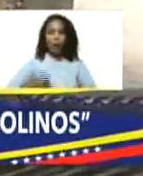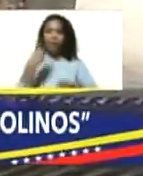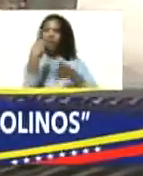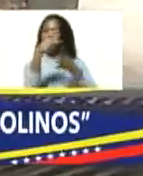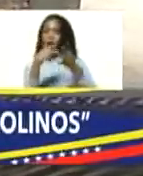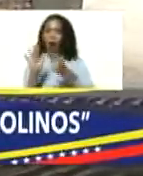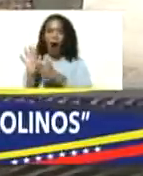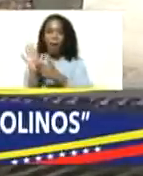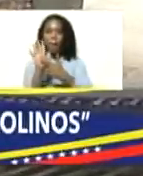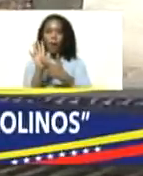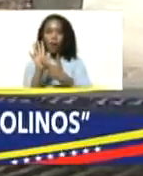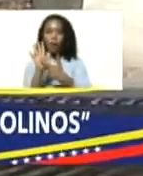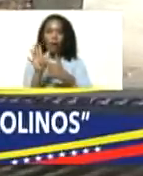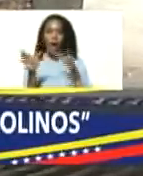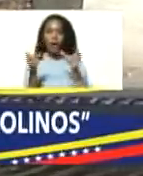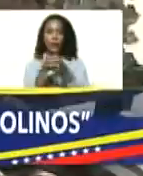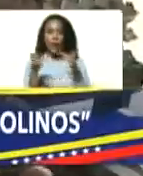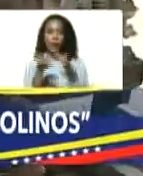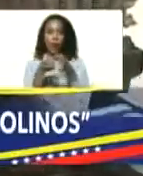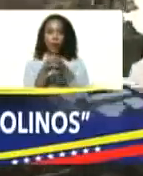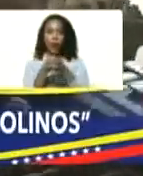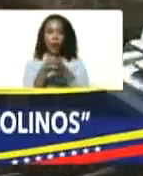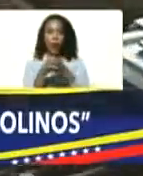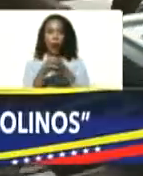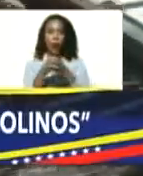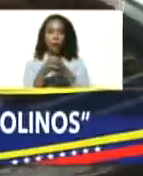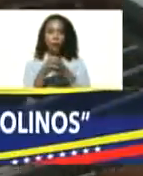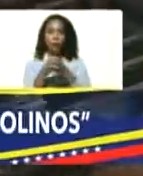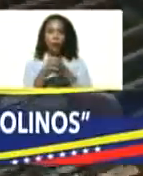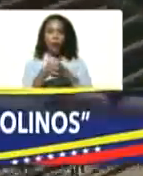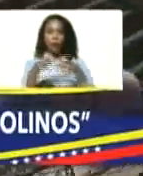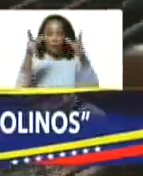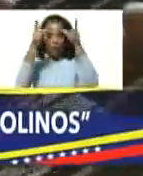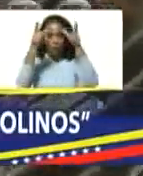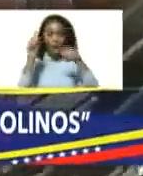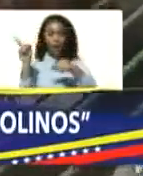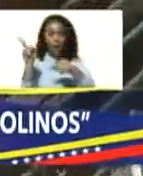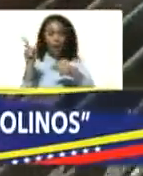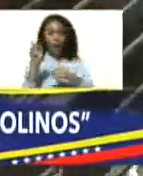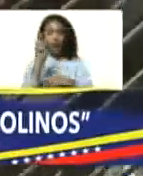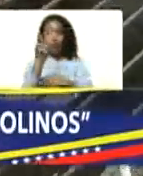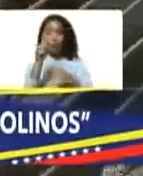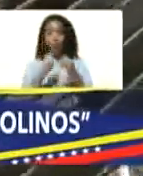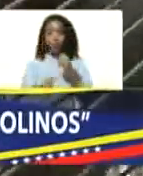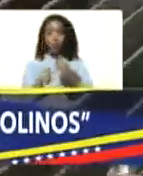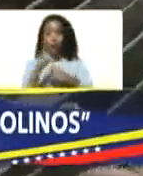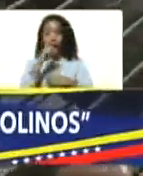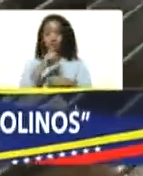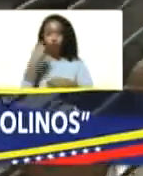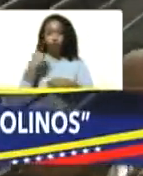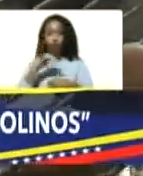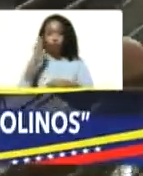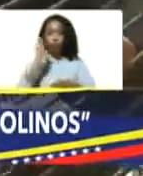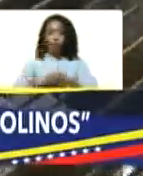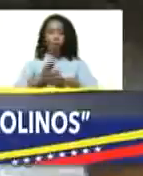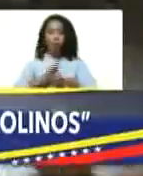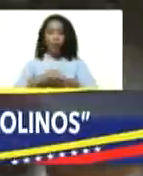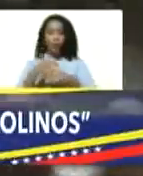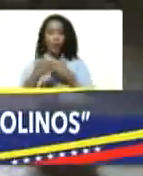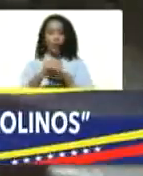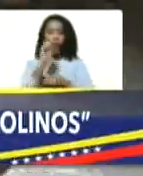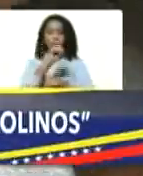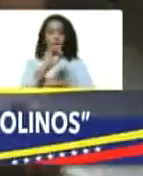ejemplos en el sector bovino nosotros hemos crecido en los 12 últimos años hemos pasado de